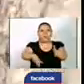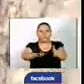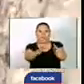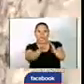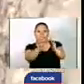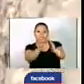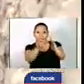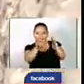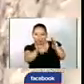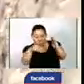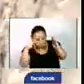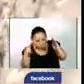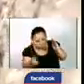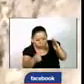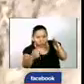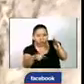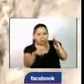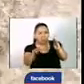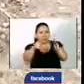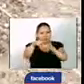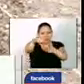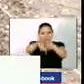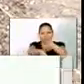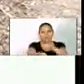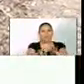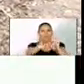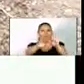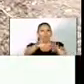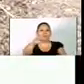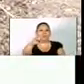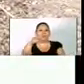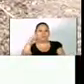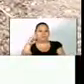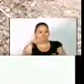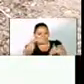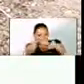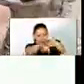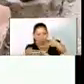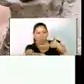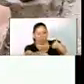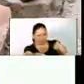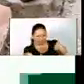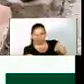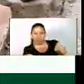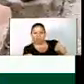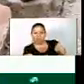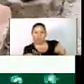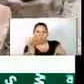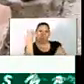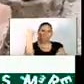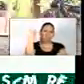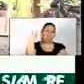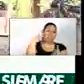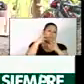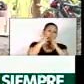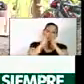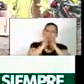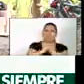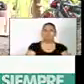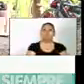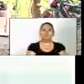vivienda a un aproximado de 80 centímetros de profundidad encontraron fragmentos de ancestrales